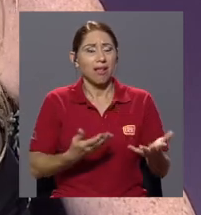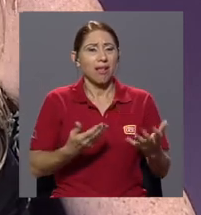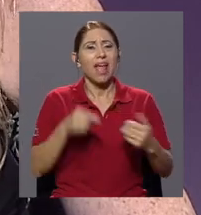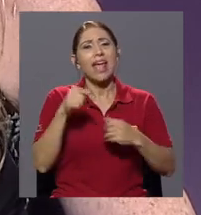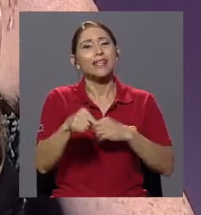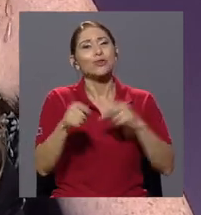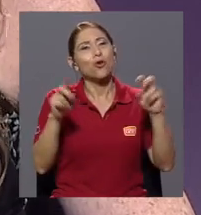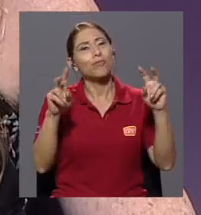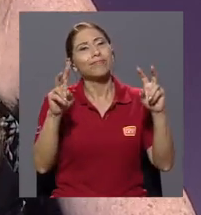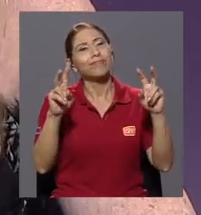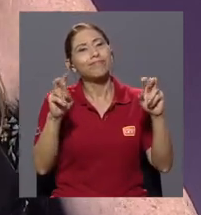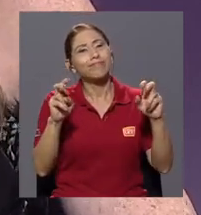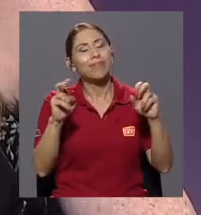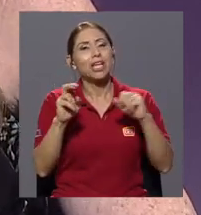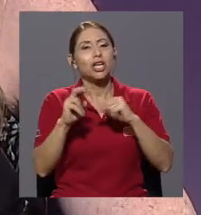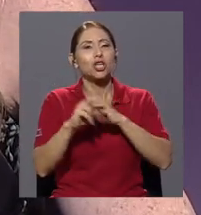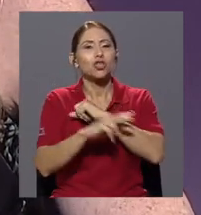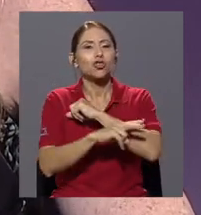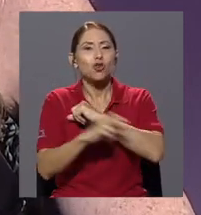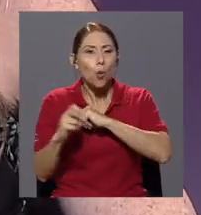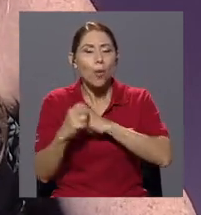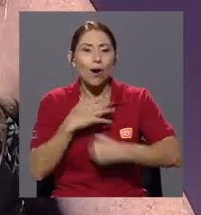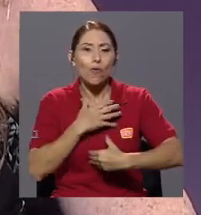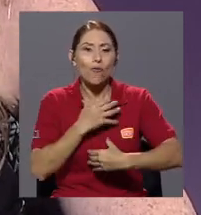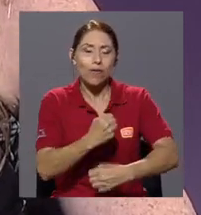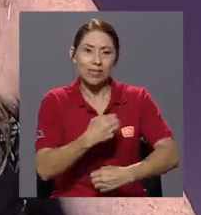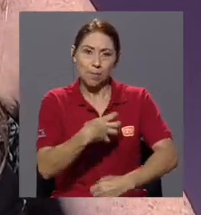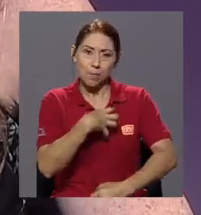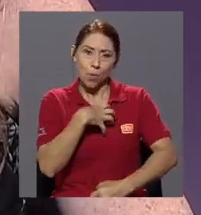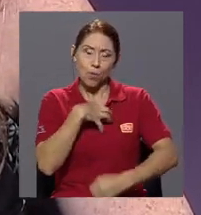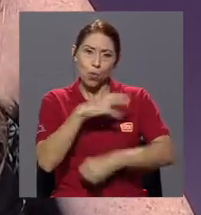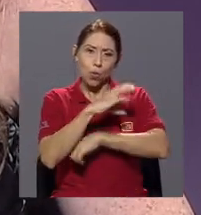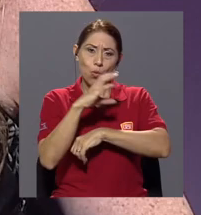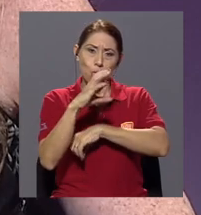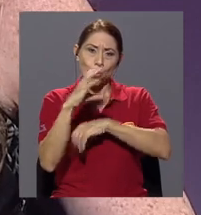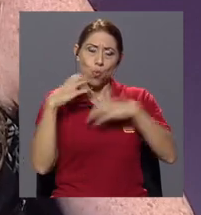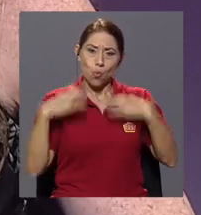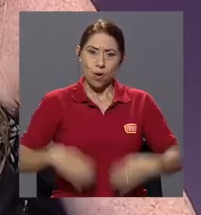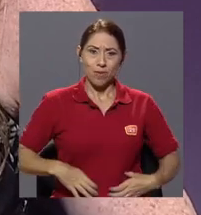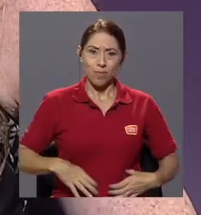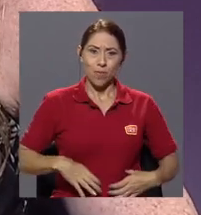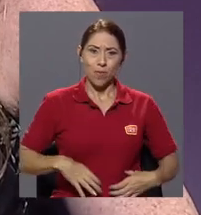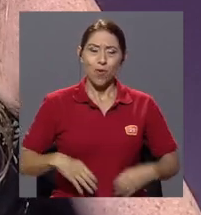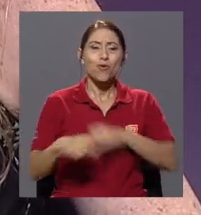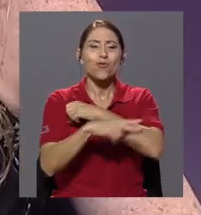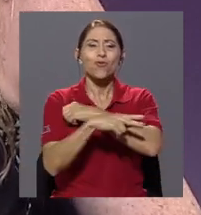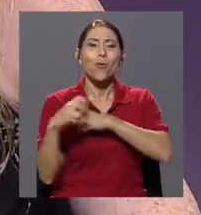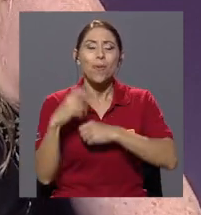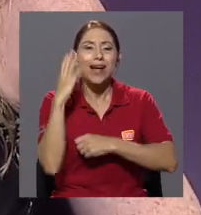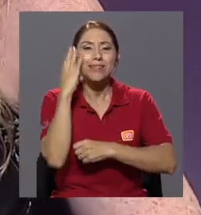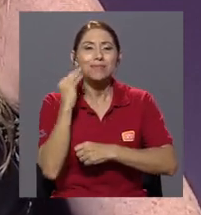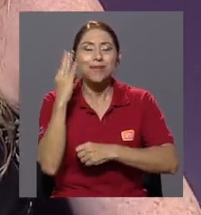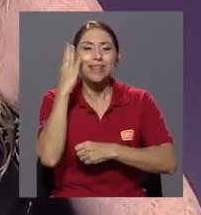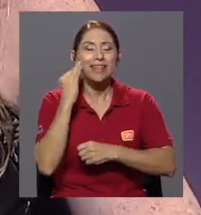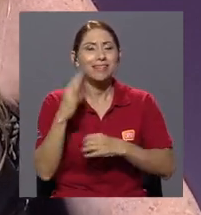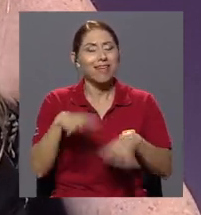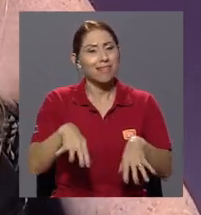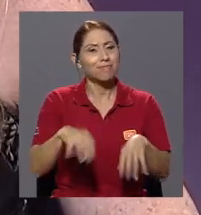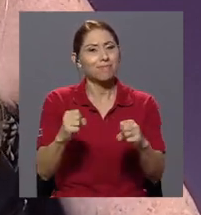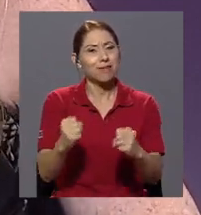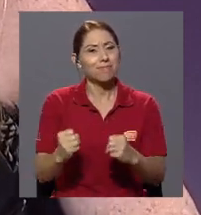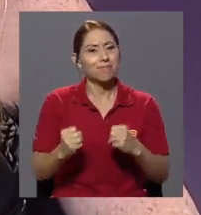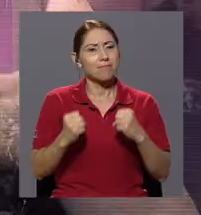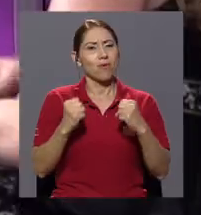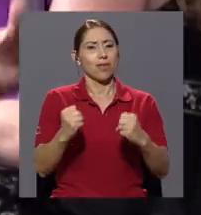es un roba mucha confianza en su propio cuerpo verdad es un roba la experiencia de empoderamiento y